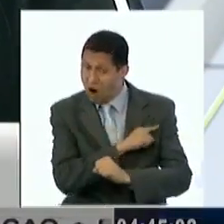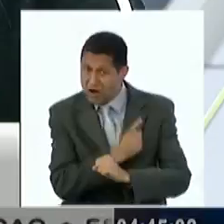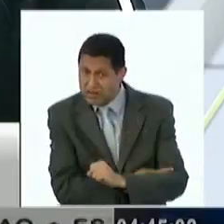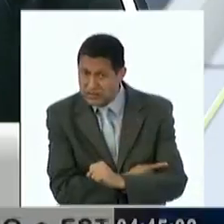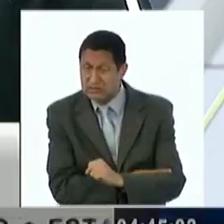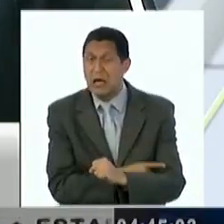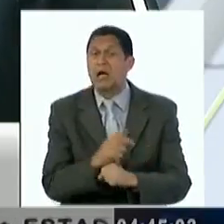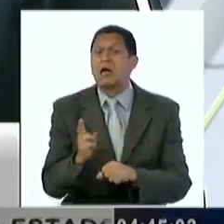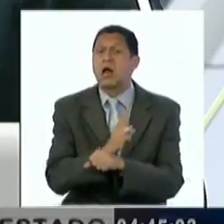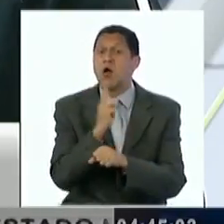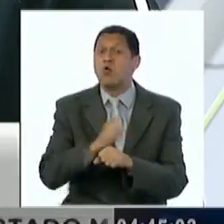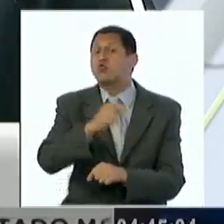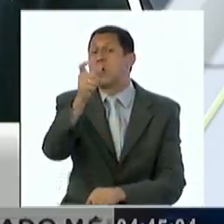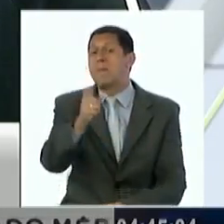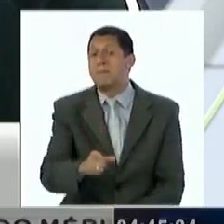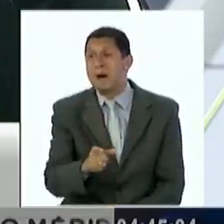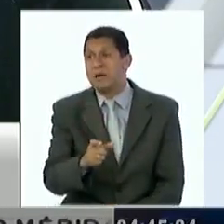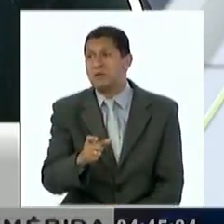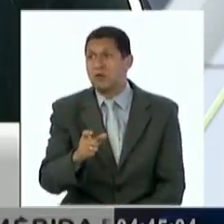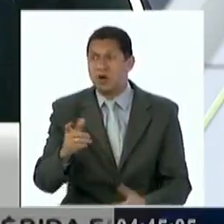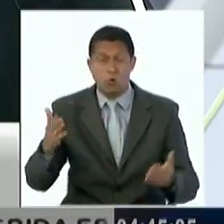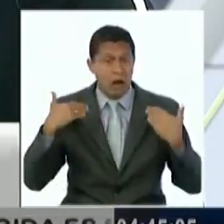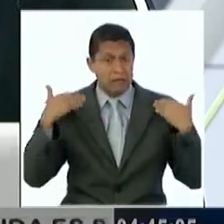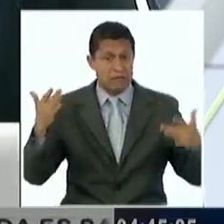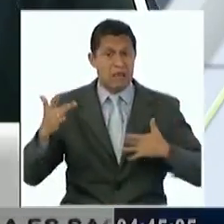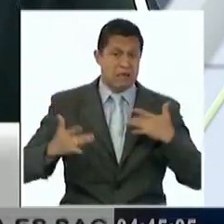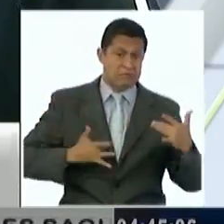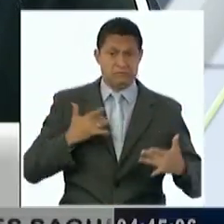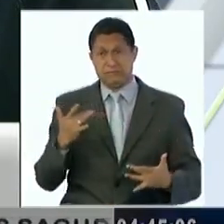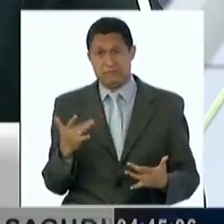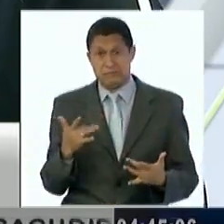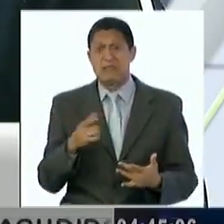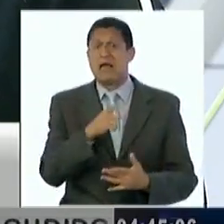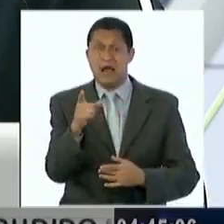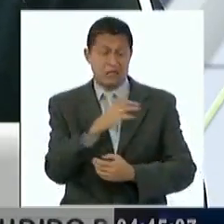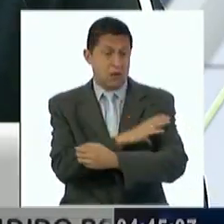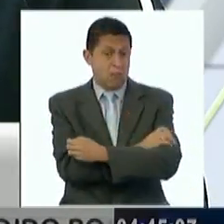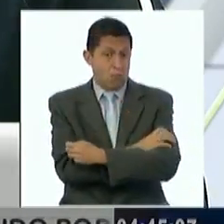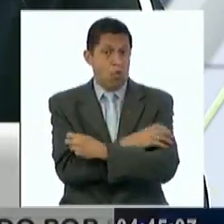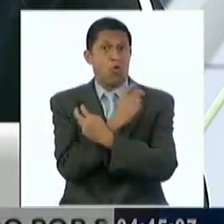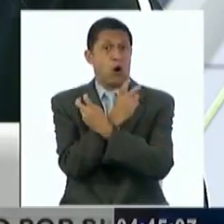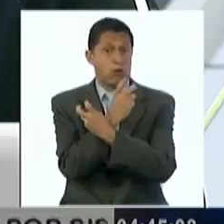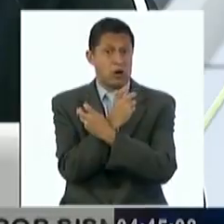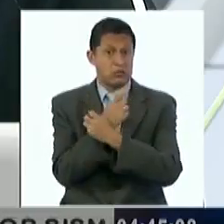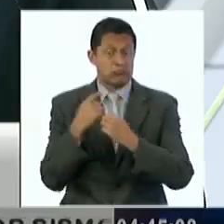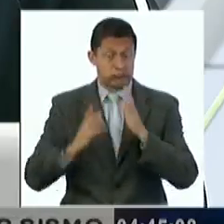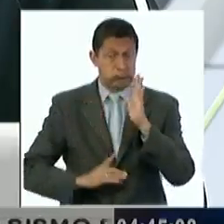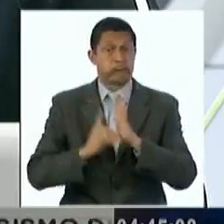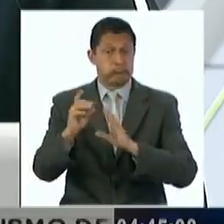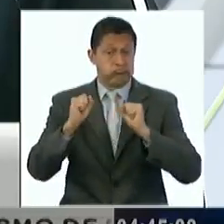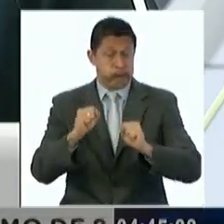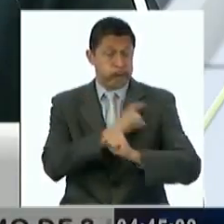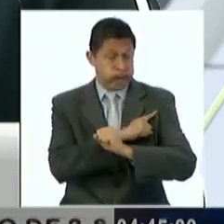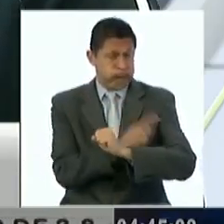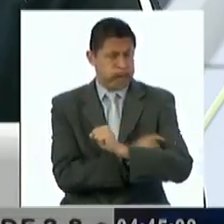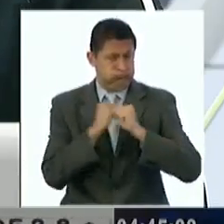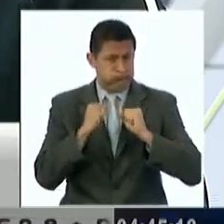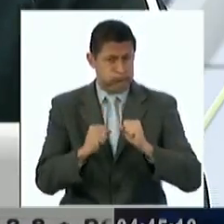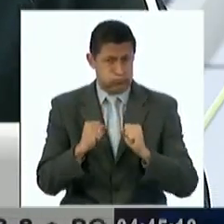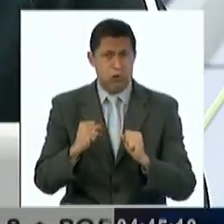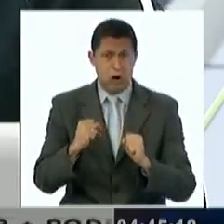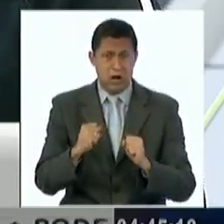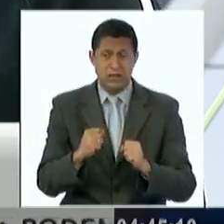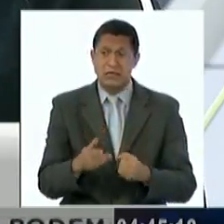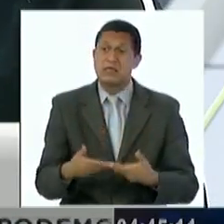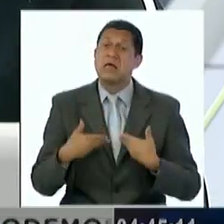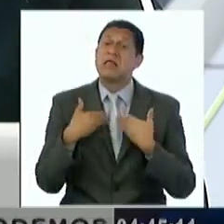que utiliza una persona que está haciendo alguna actividad física obviamente es el músculo ese segmento corporal debe desarrollarse al máximo plenitud dándole las